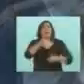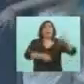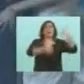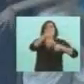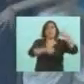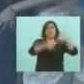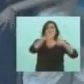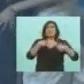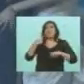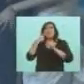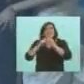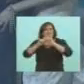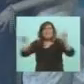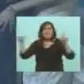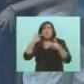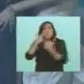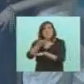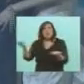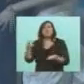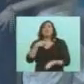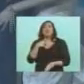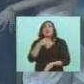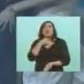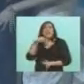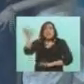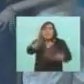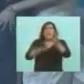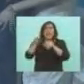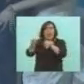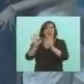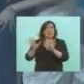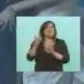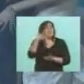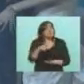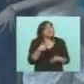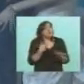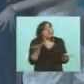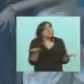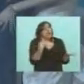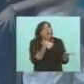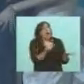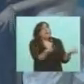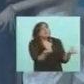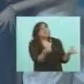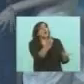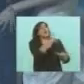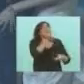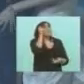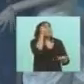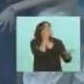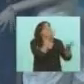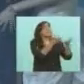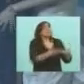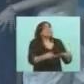lo que hemos mostrado es el piso que queremos, pero estamos abiertos a todas las ideas y todos los proyectos que